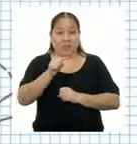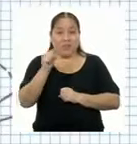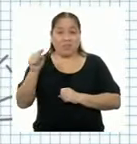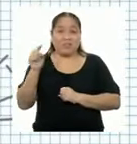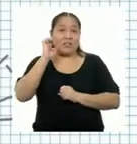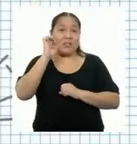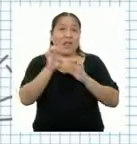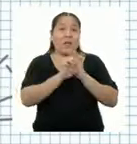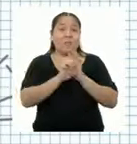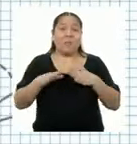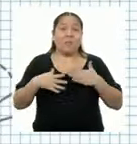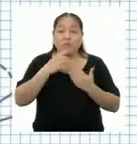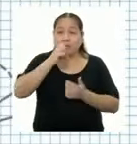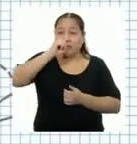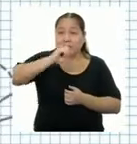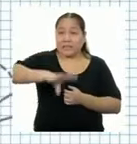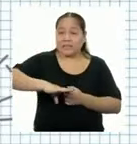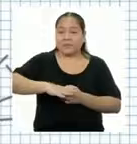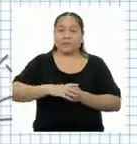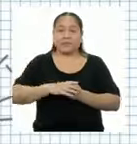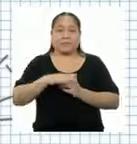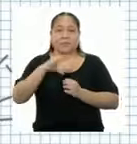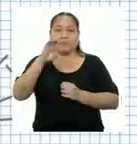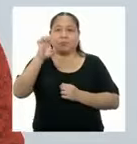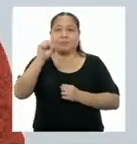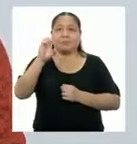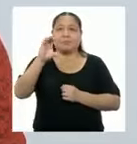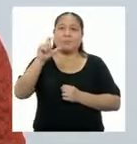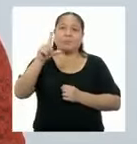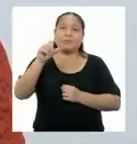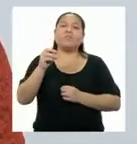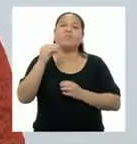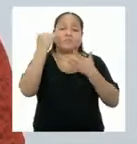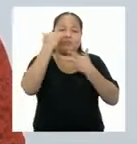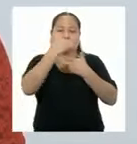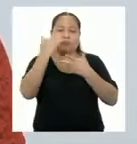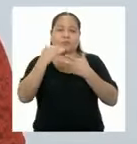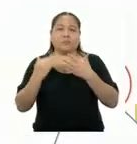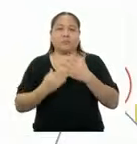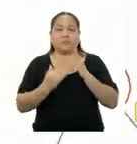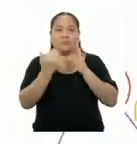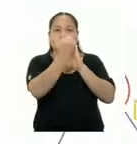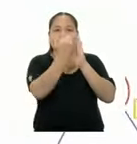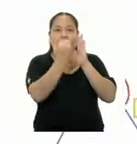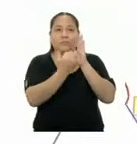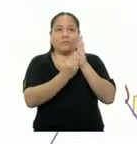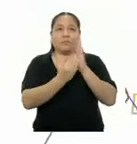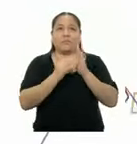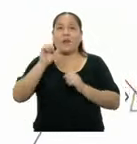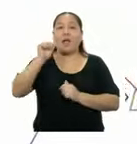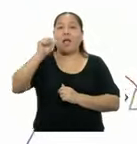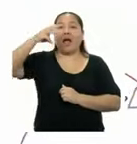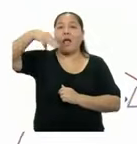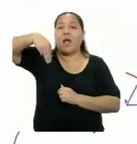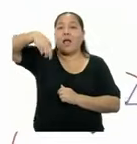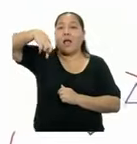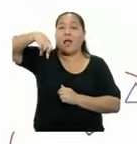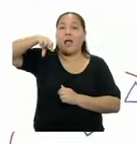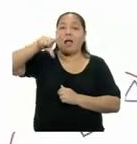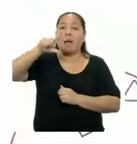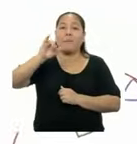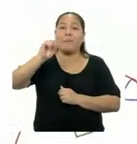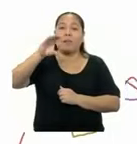ejemplos podemos decir que las escalas se clasifican en escala de ampliación, cuando el valor